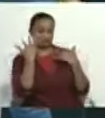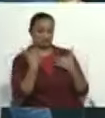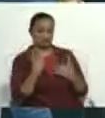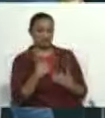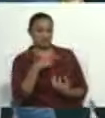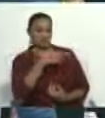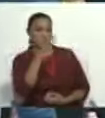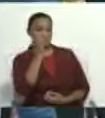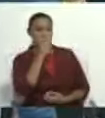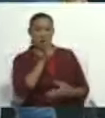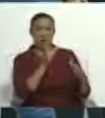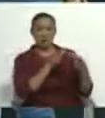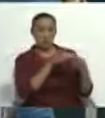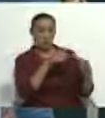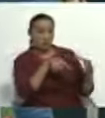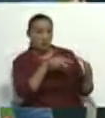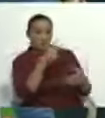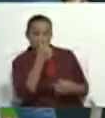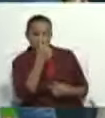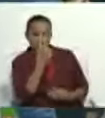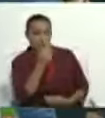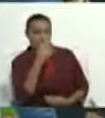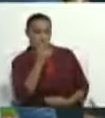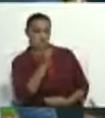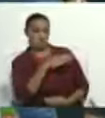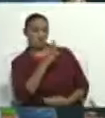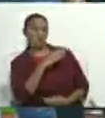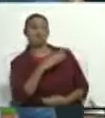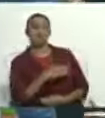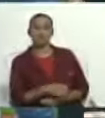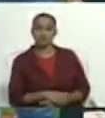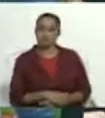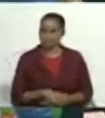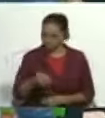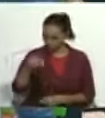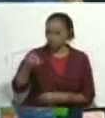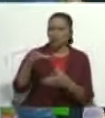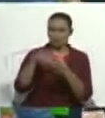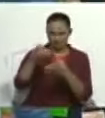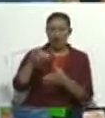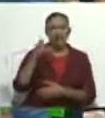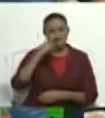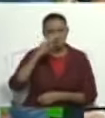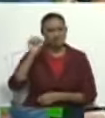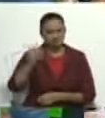huele mal a ellos y a ella. Mal huelen ellos, la burguesía sí huele mal.